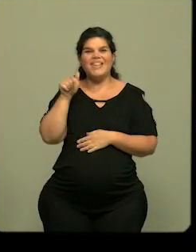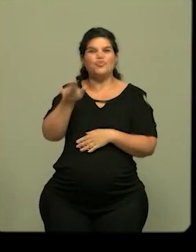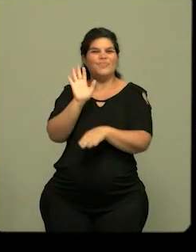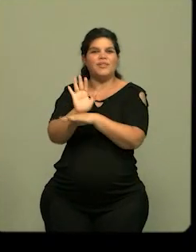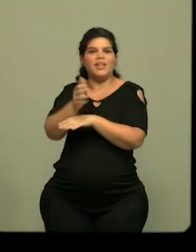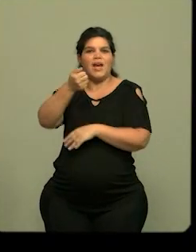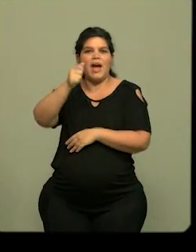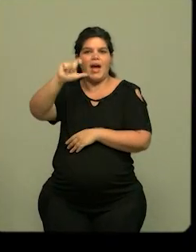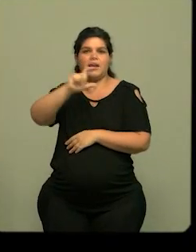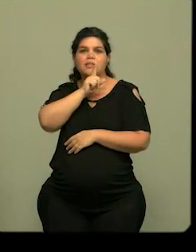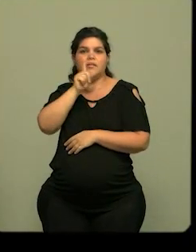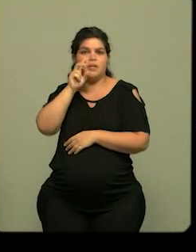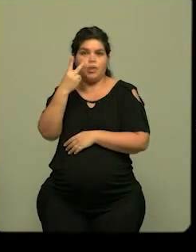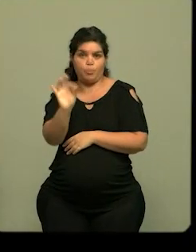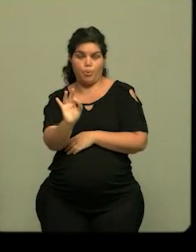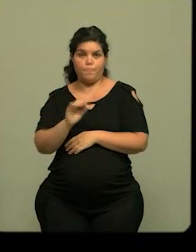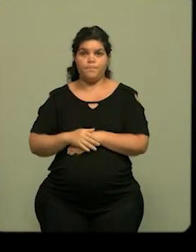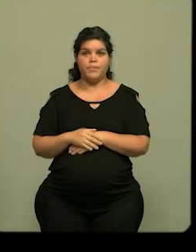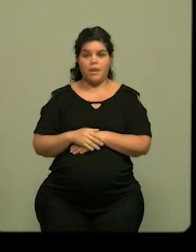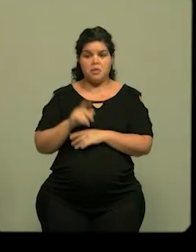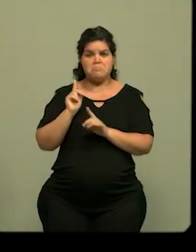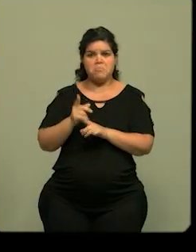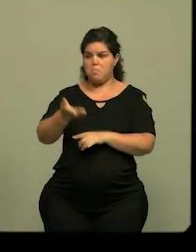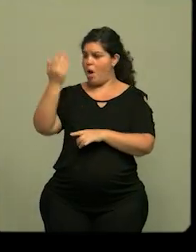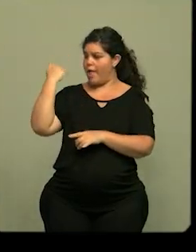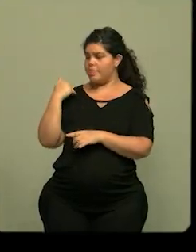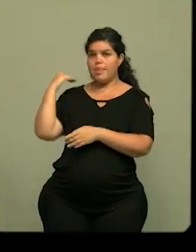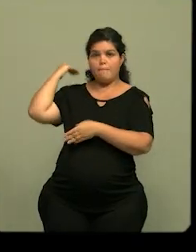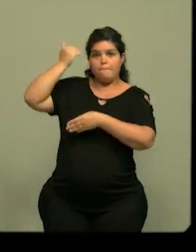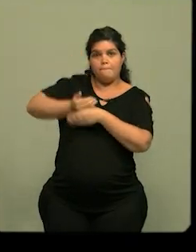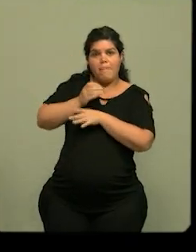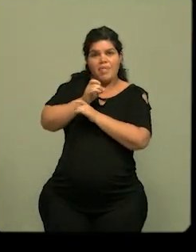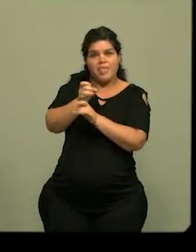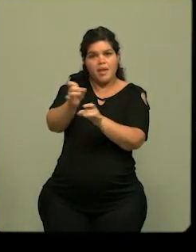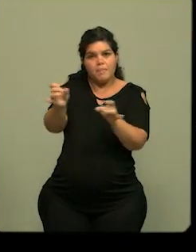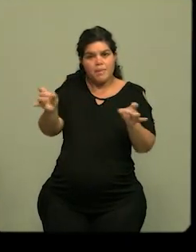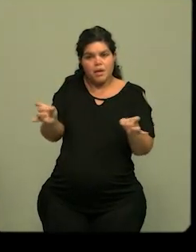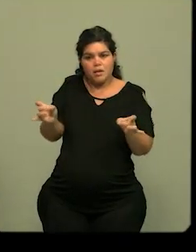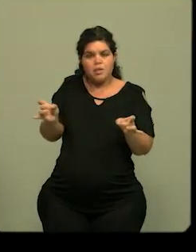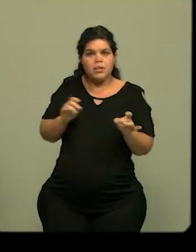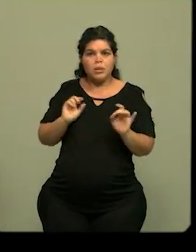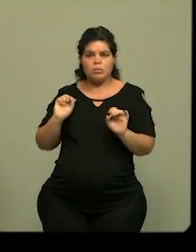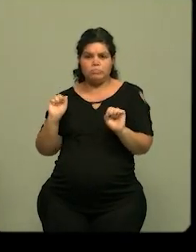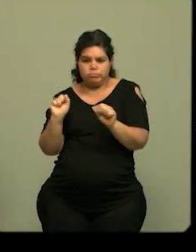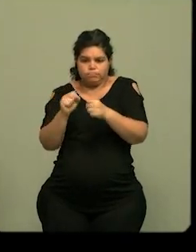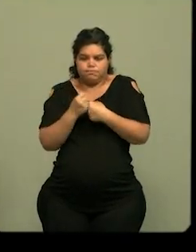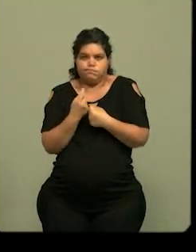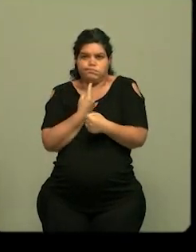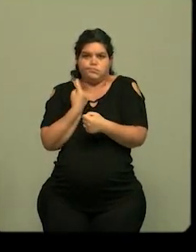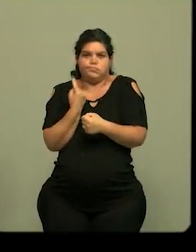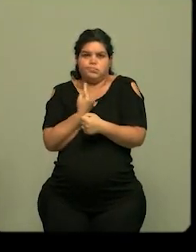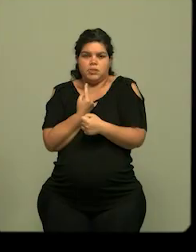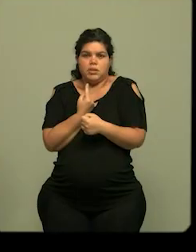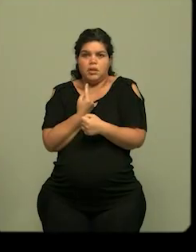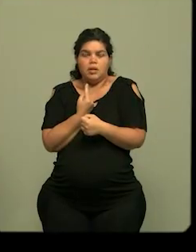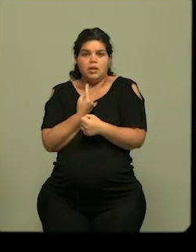un cambio, un vuelco en el turismo, sí, donde dejamos de estar como enclavados en un lugar encerrados, sí. con un confort,